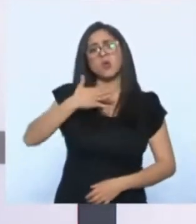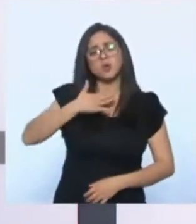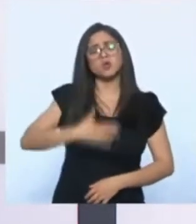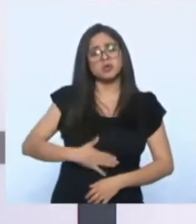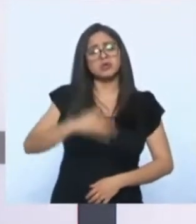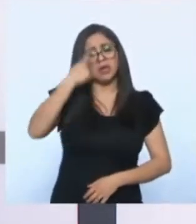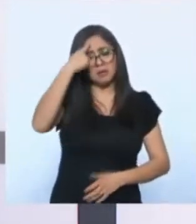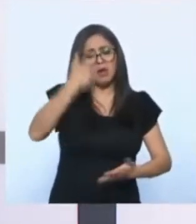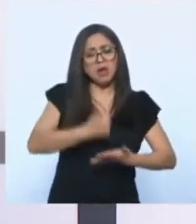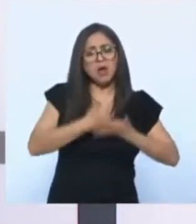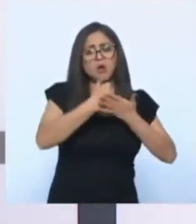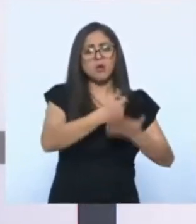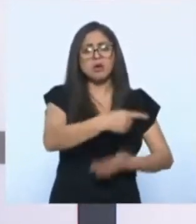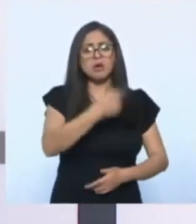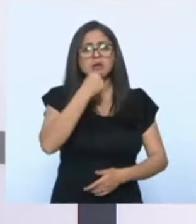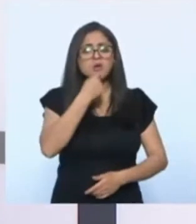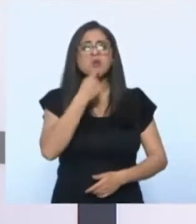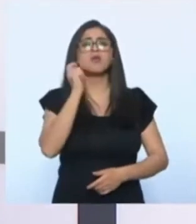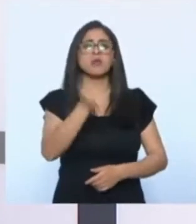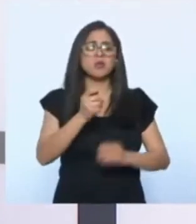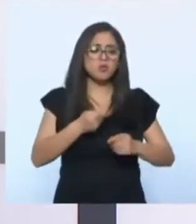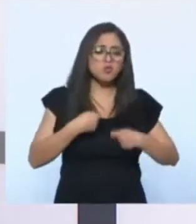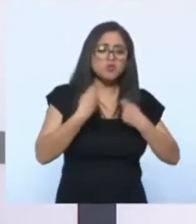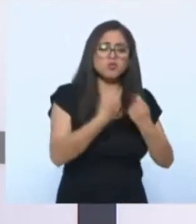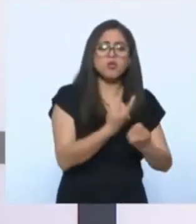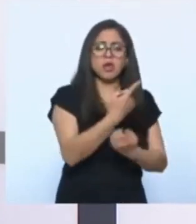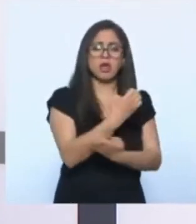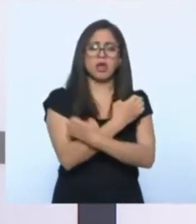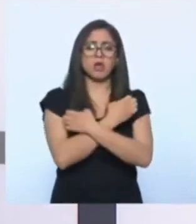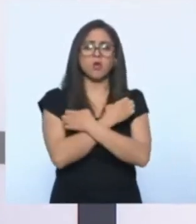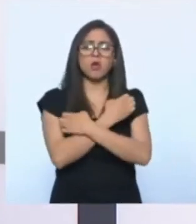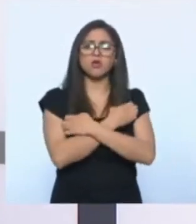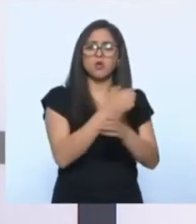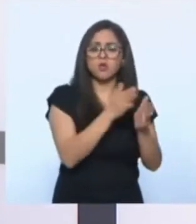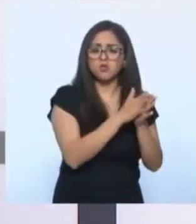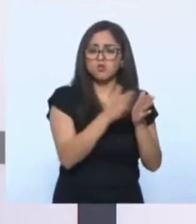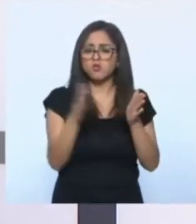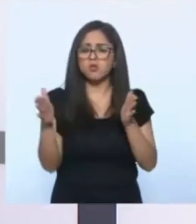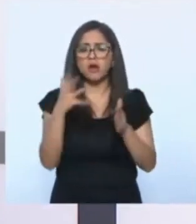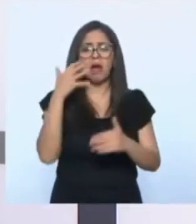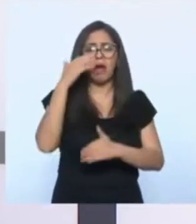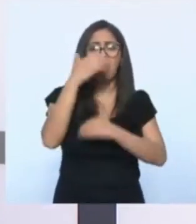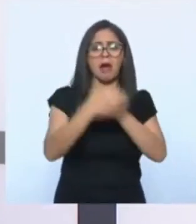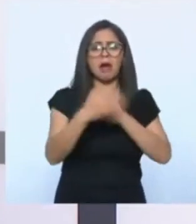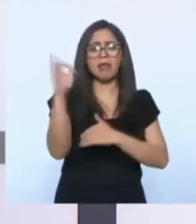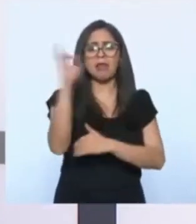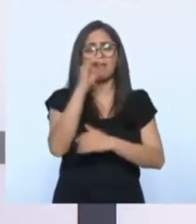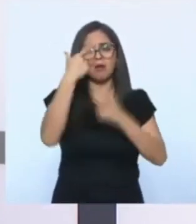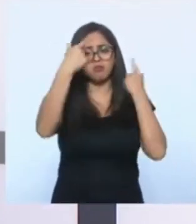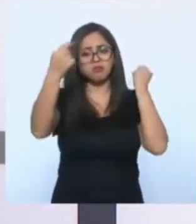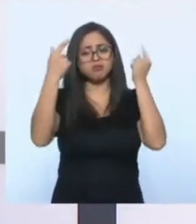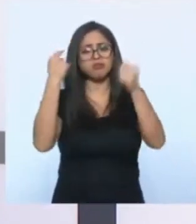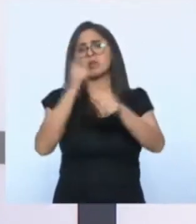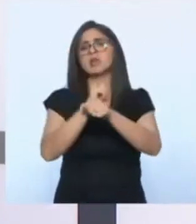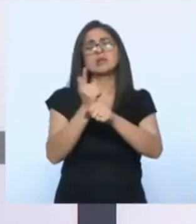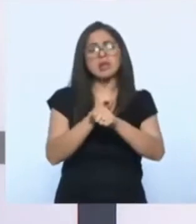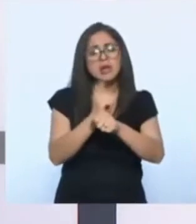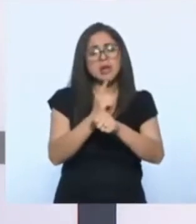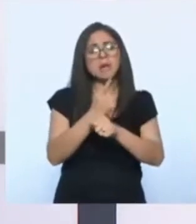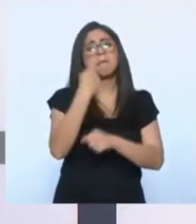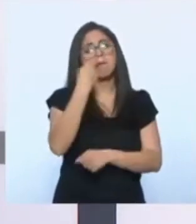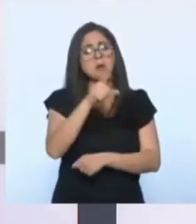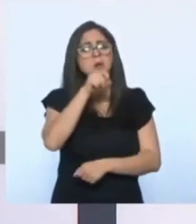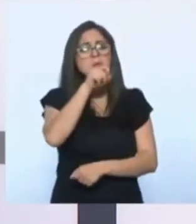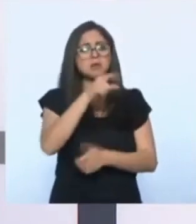estos niños puedan tener acceso a una educación hasta que se vuelvan profesionales, hasta que salgan adelante, pero también una